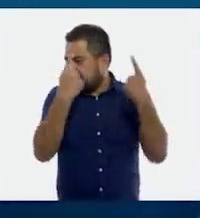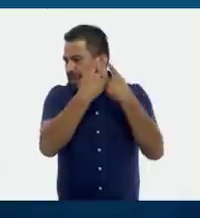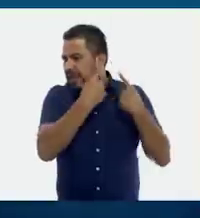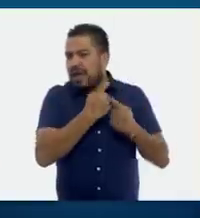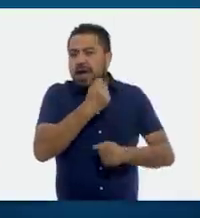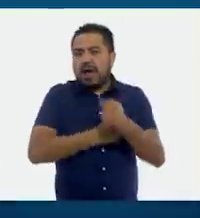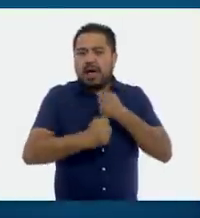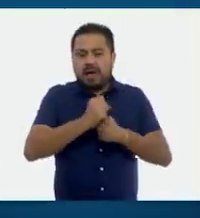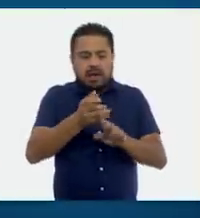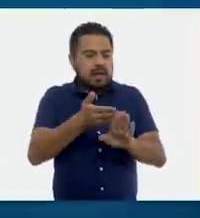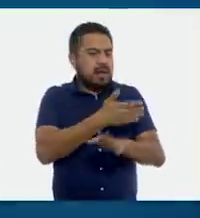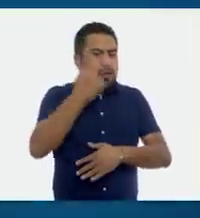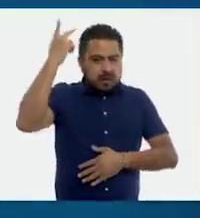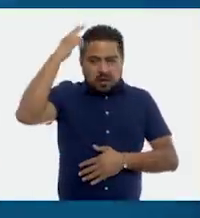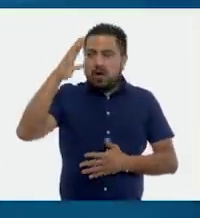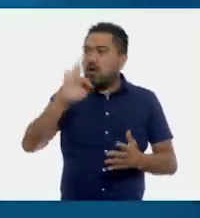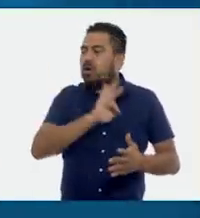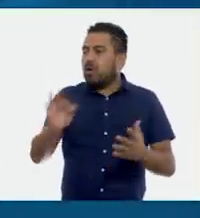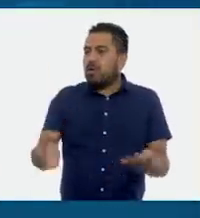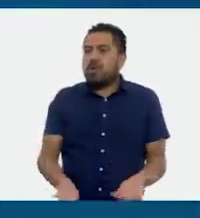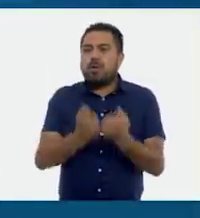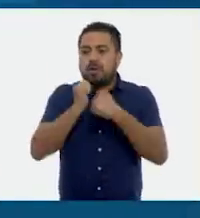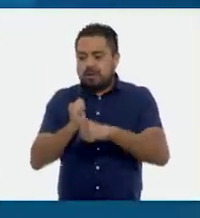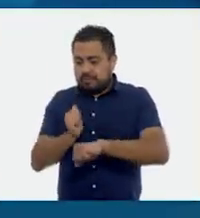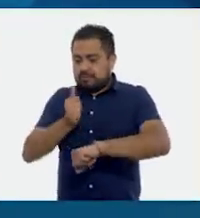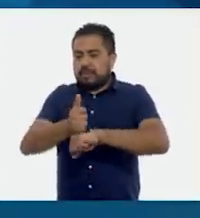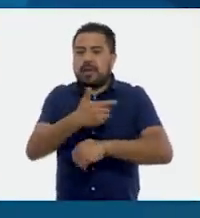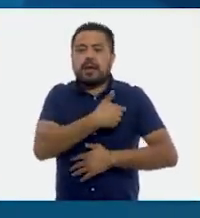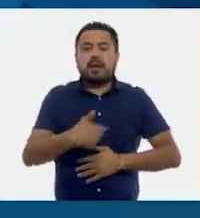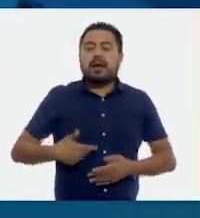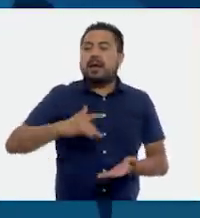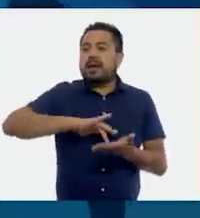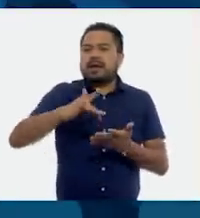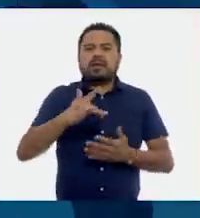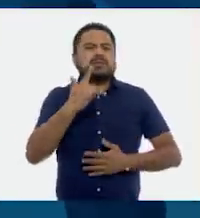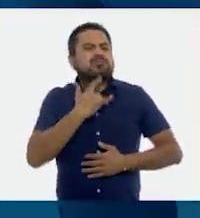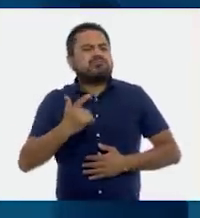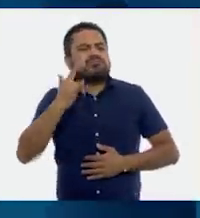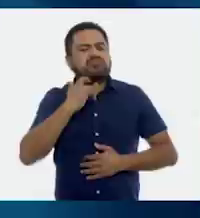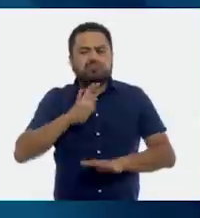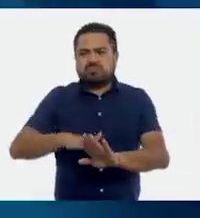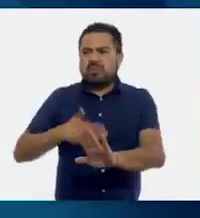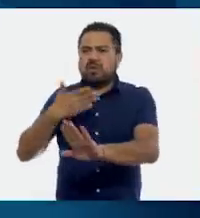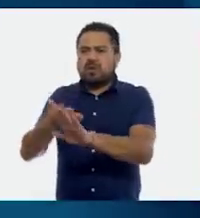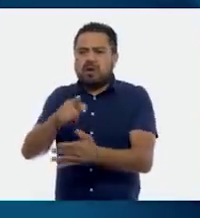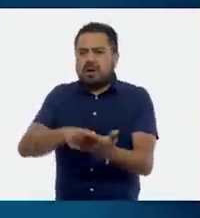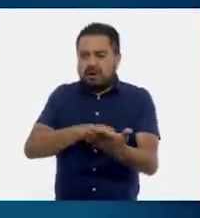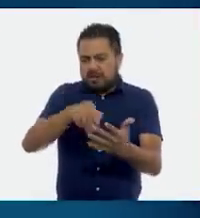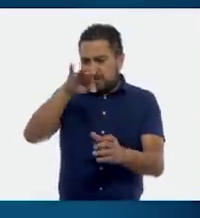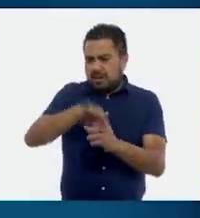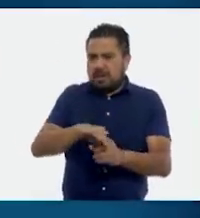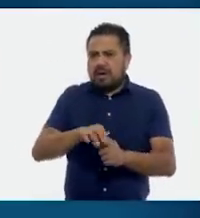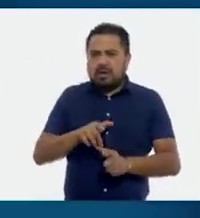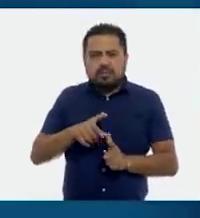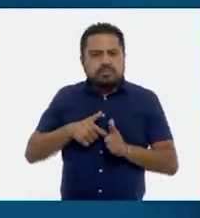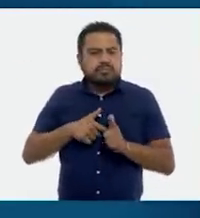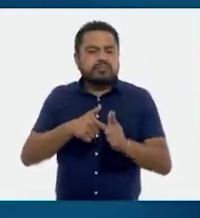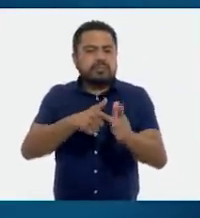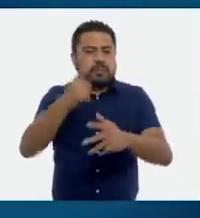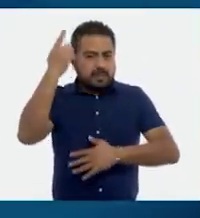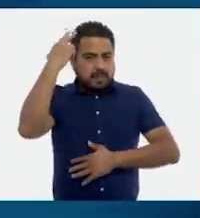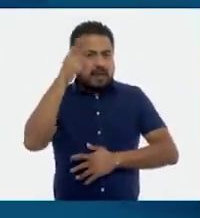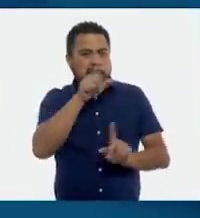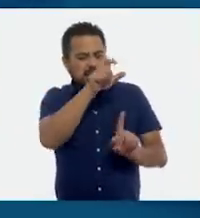años antes Porfirio Díaz logró llegar a la presidencia gracias a una lucha antirreeleccionista. Porfirio Díaz